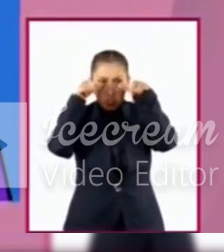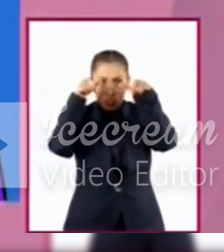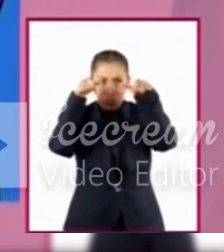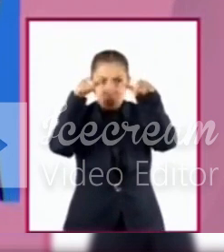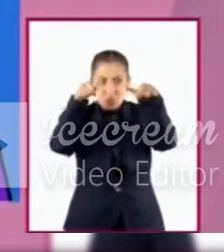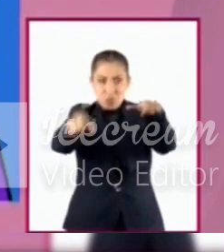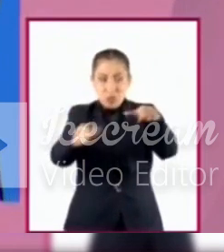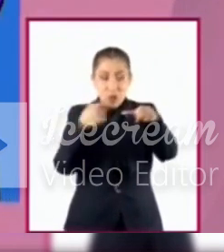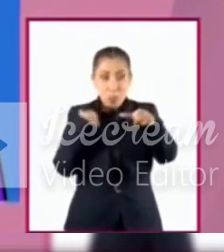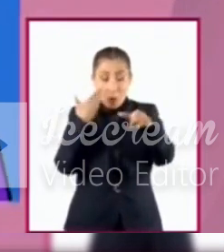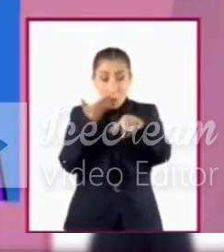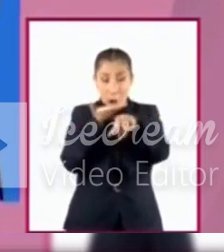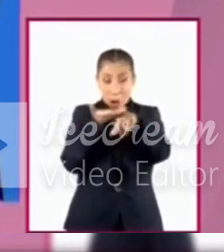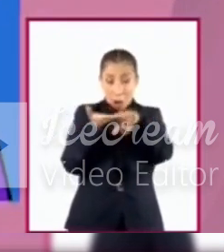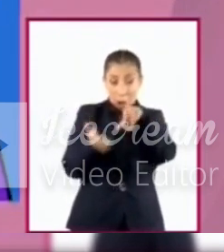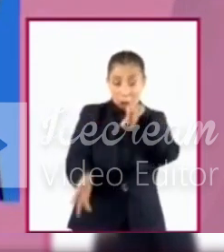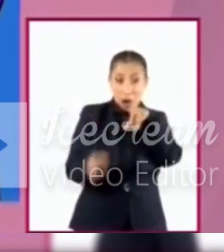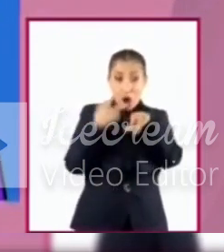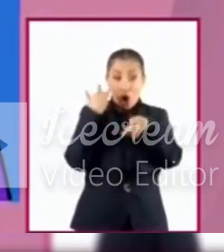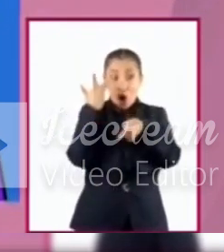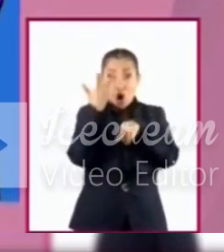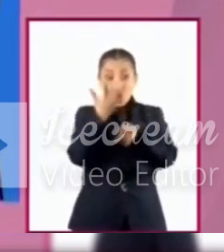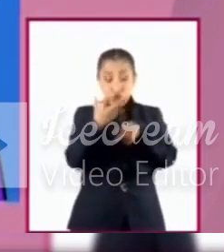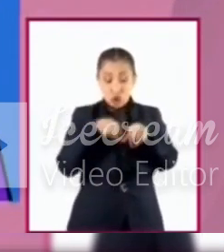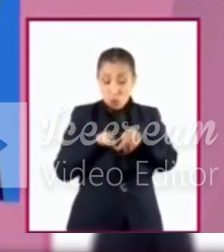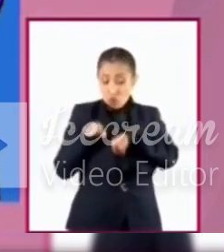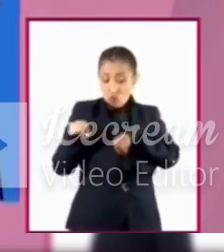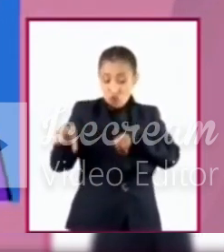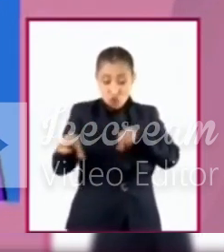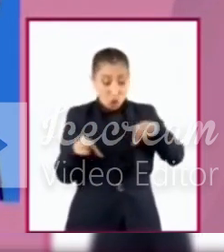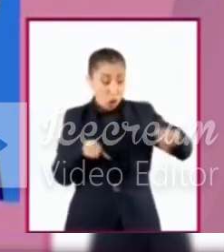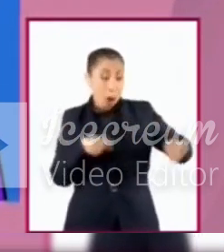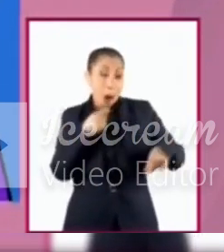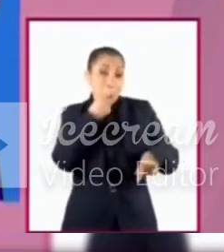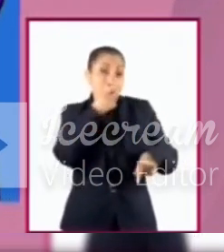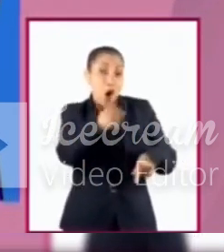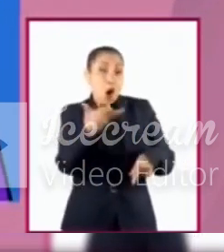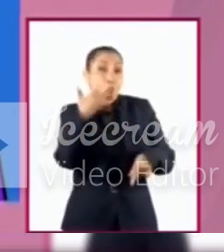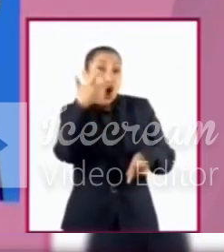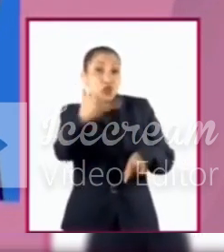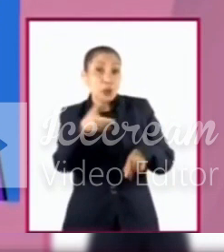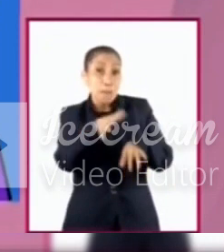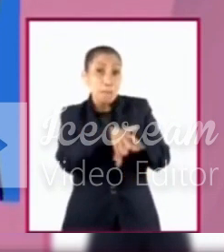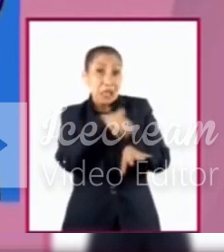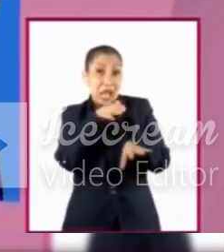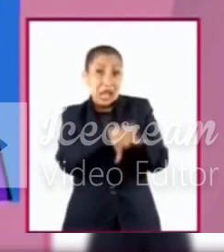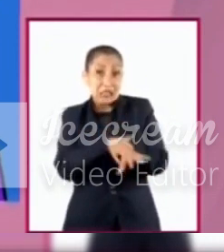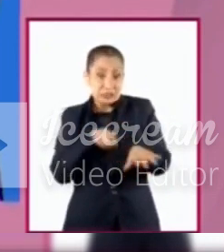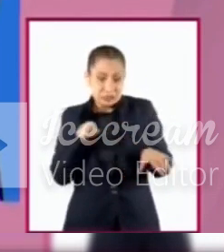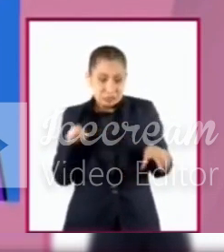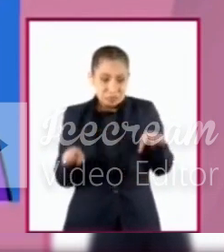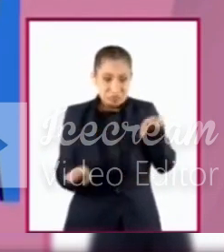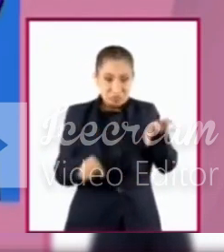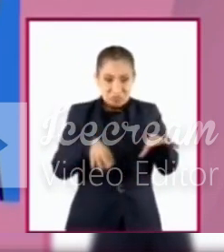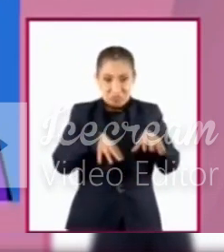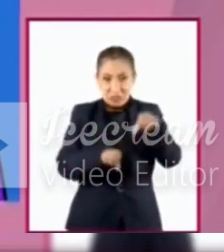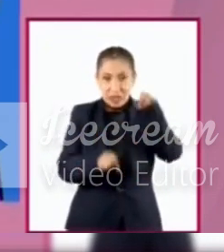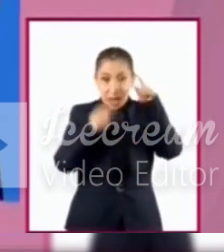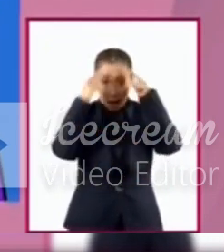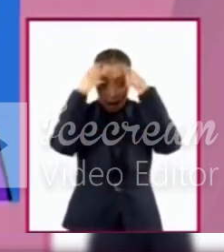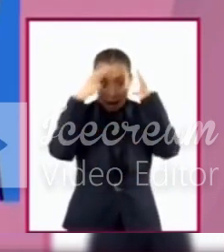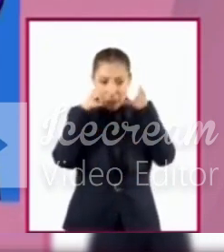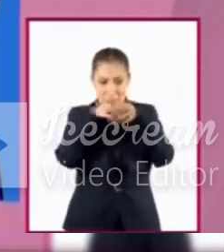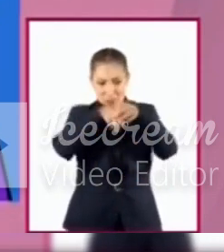de tonos glaucos. Sus 8 brazos, o por mejor decir sus 8 pies, implantados en la